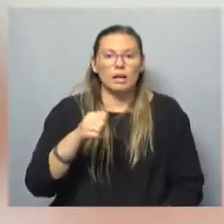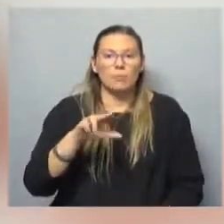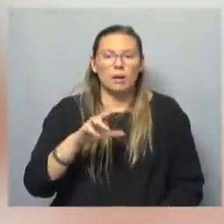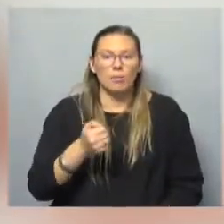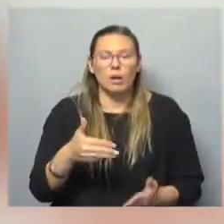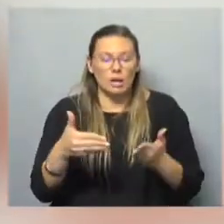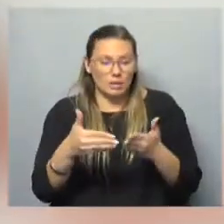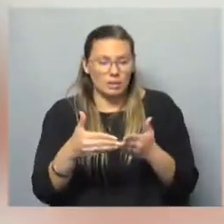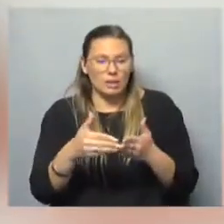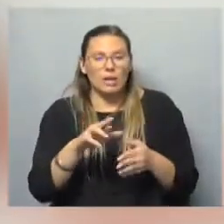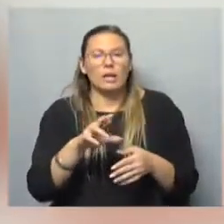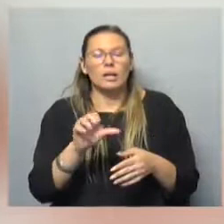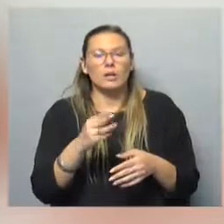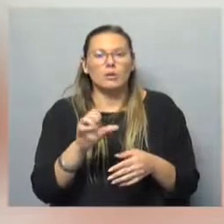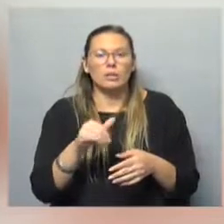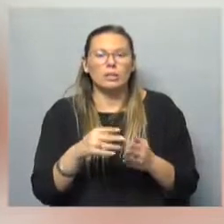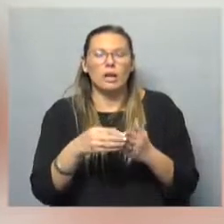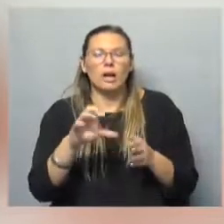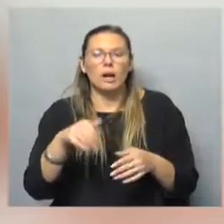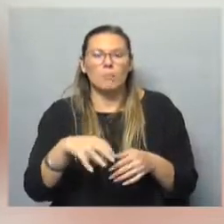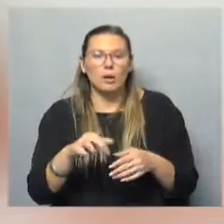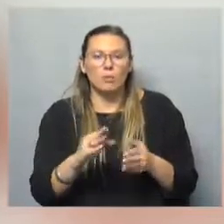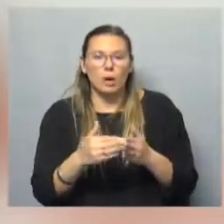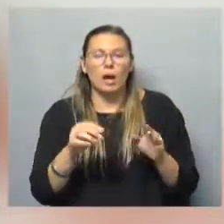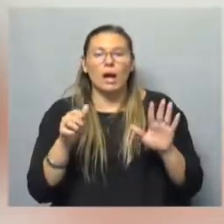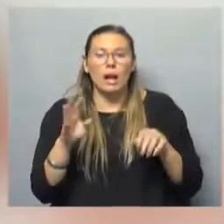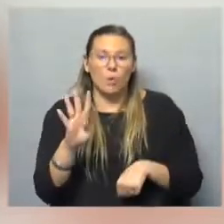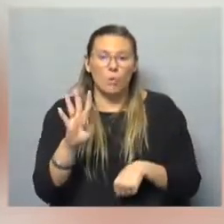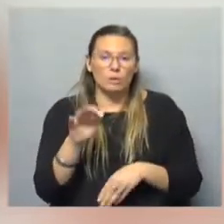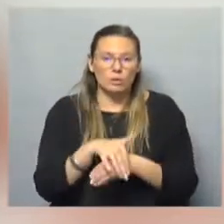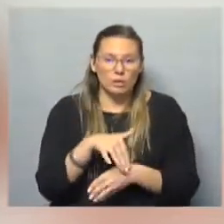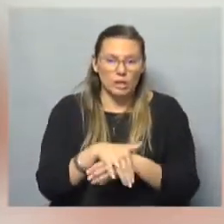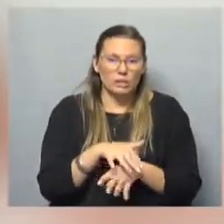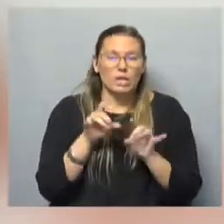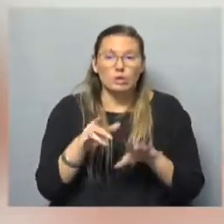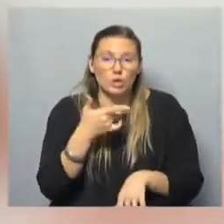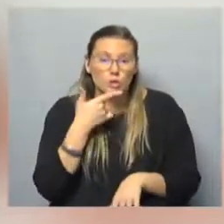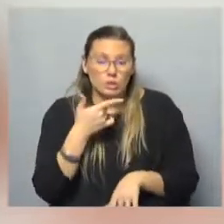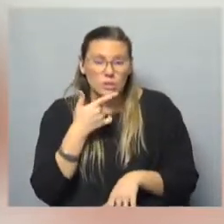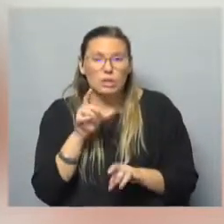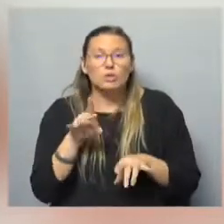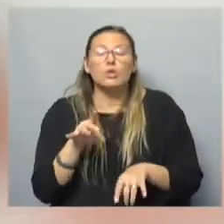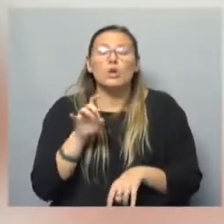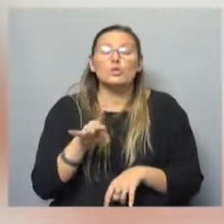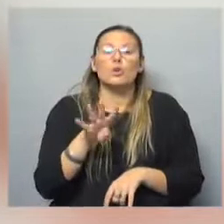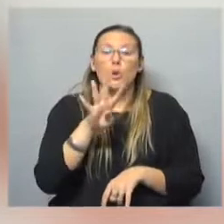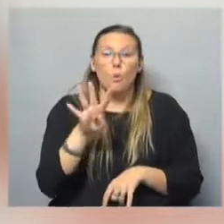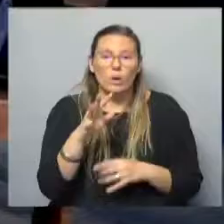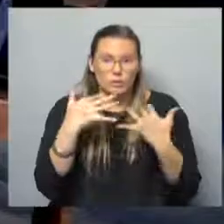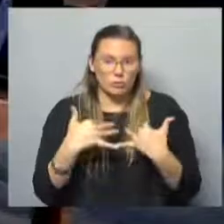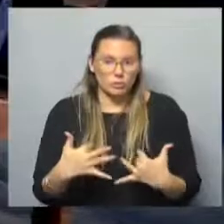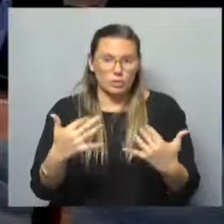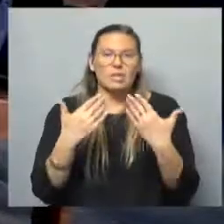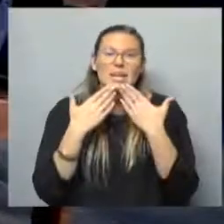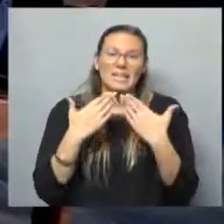Reconquista Camacuá, al ladito de AEU. Vamos a las 16 horas, solo por septiembre, así que son solo 4 funciones. Muchas